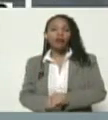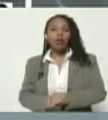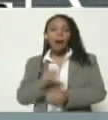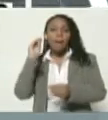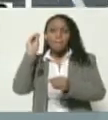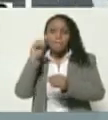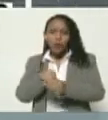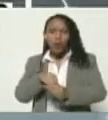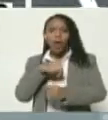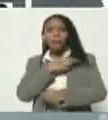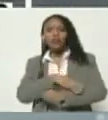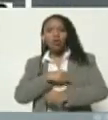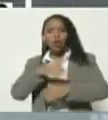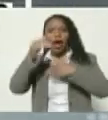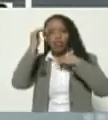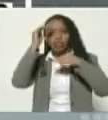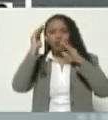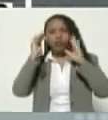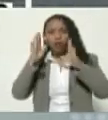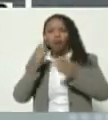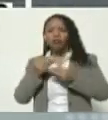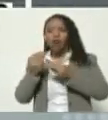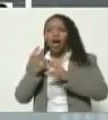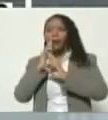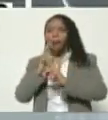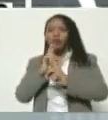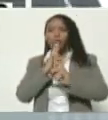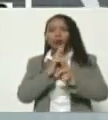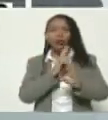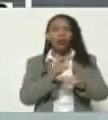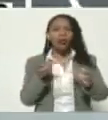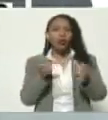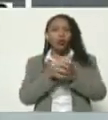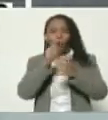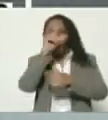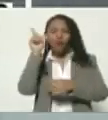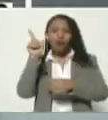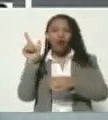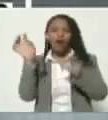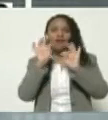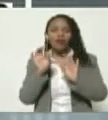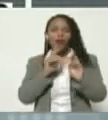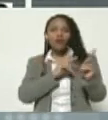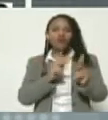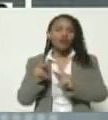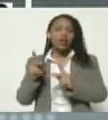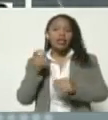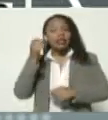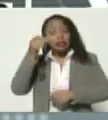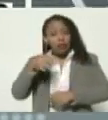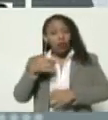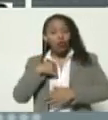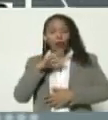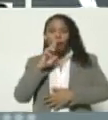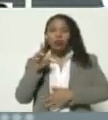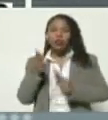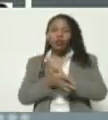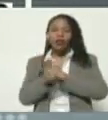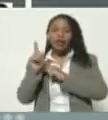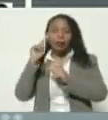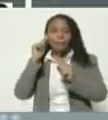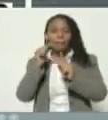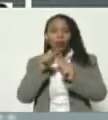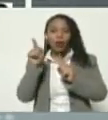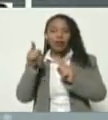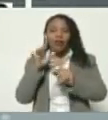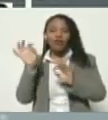en las misiones, atendiendo, dando respuestas al partido como debe ser en la fase organizativa. Y creo que los resultados apuntan a